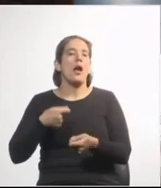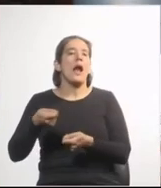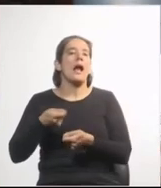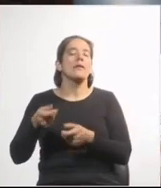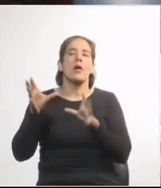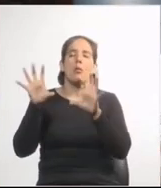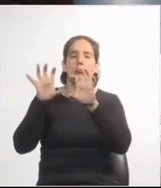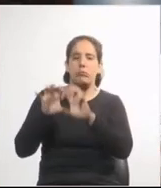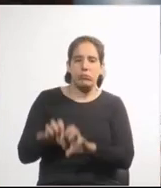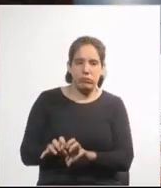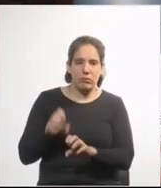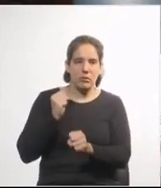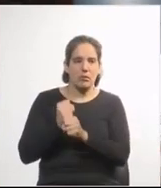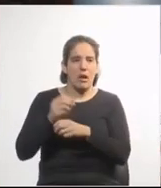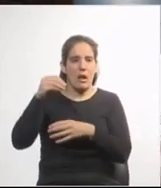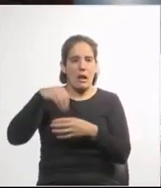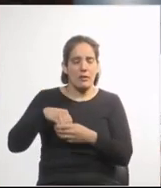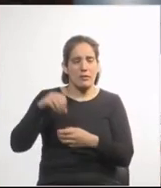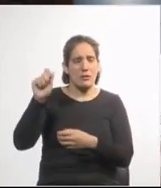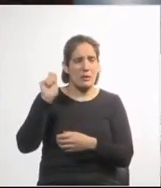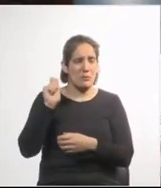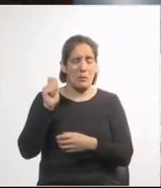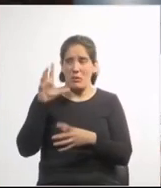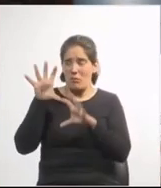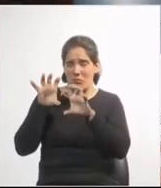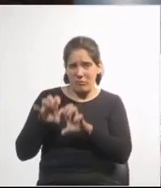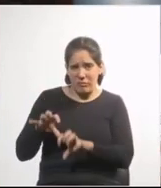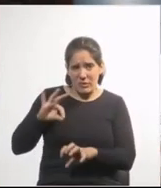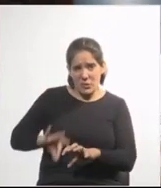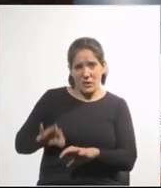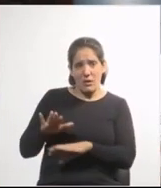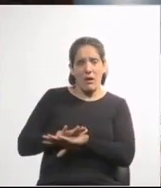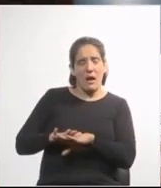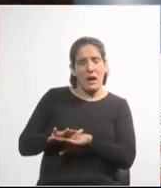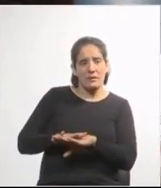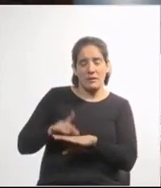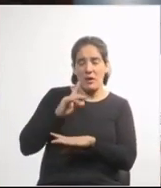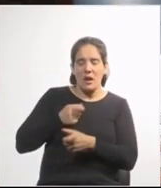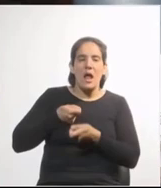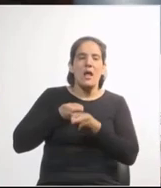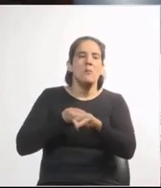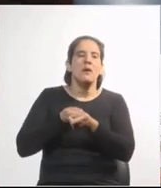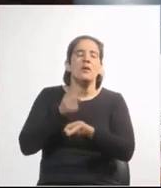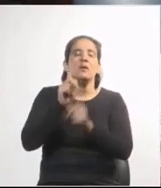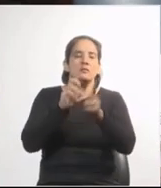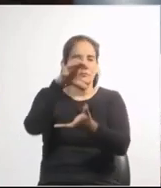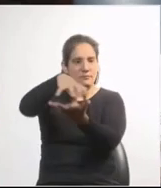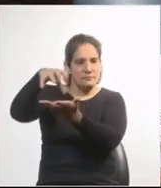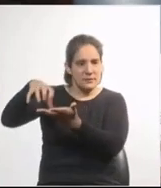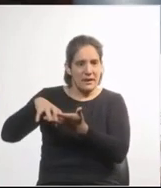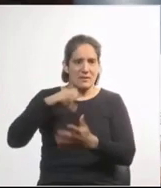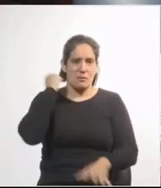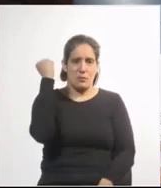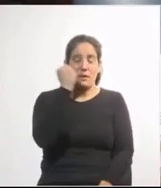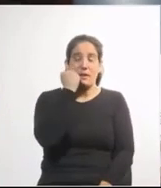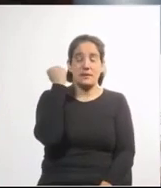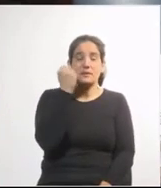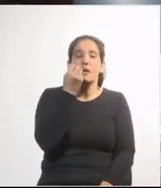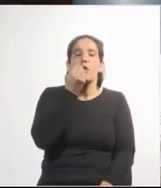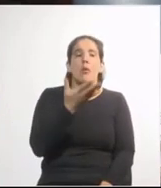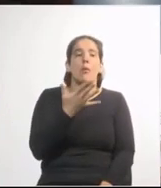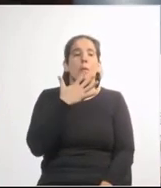salarios de los trabajadores estatales, las jubilaciones, el gasto social y la inversión en algunas áreas estratégicas, como